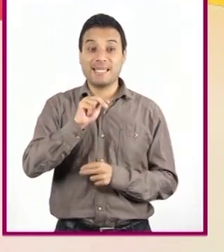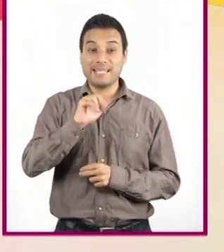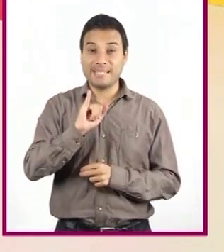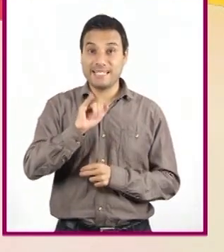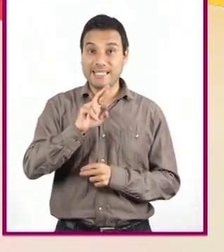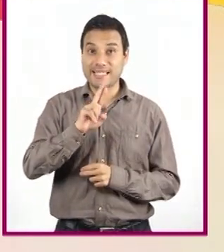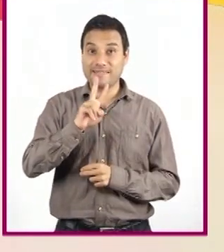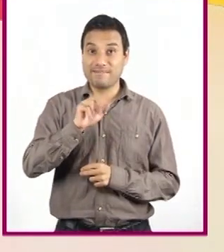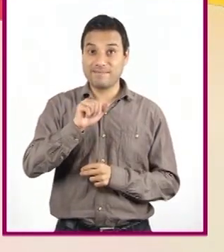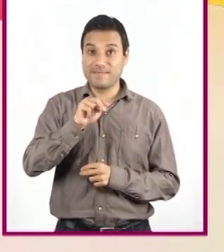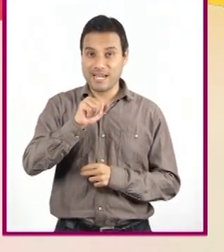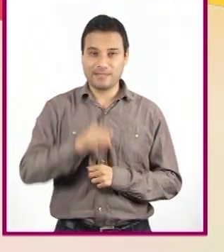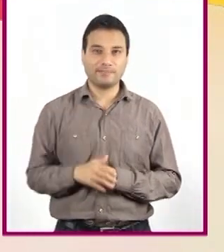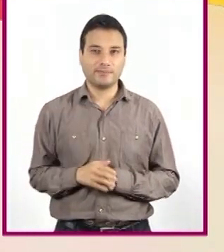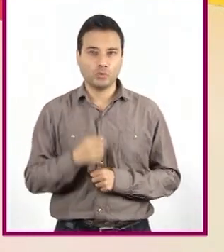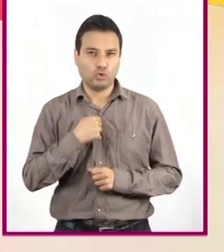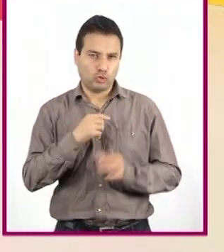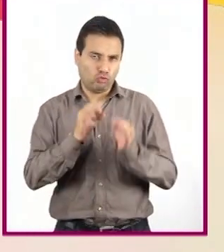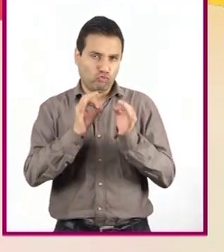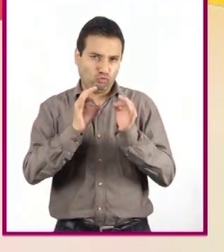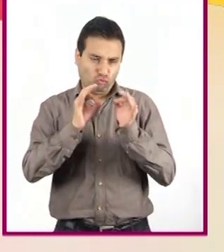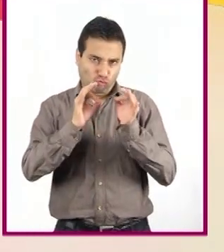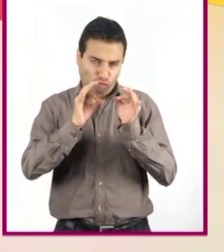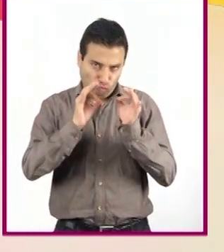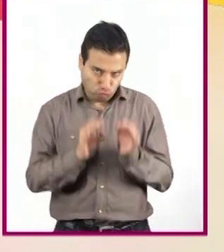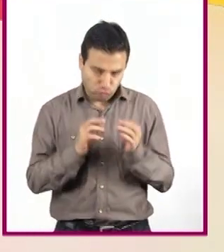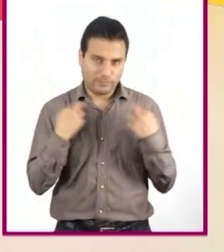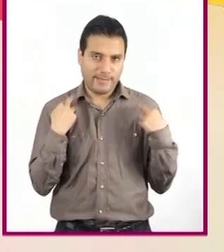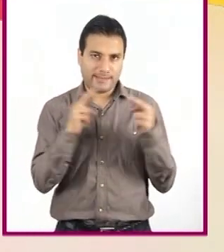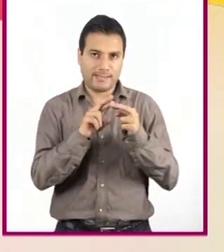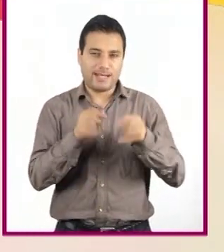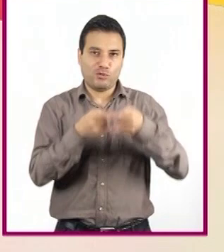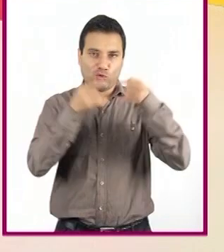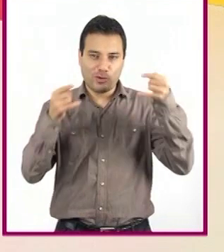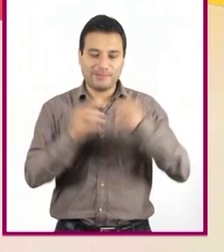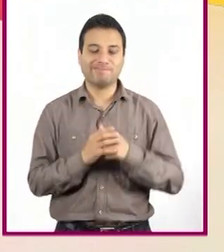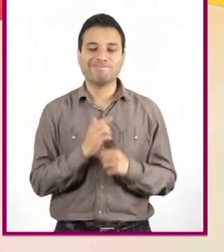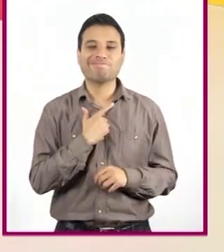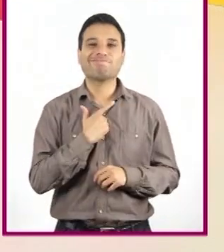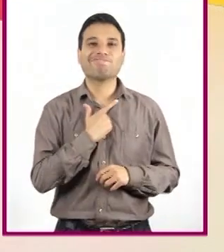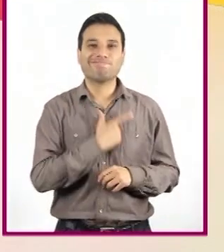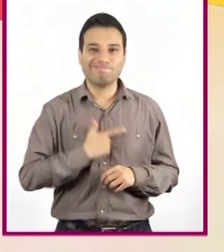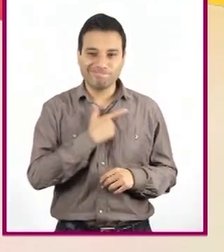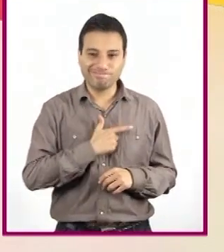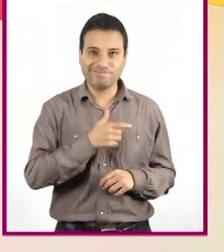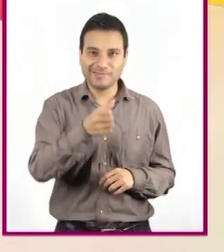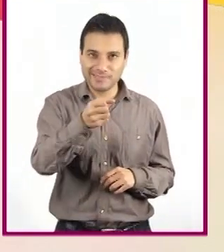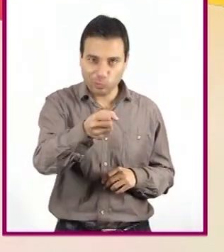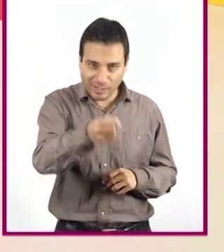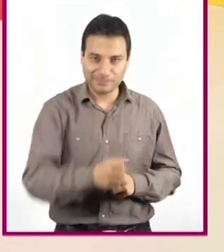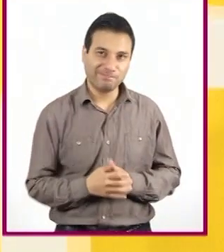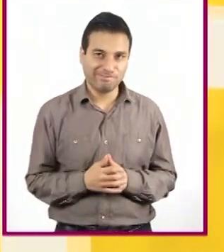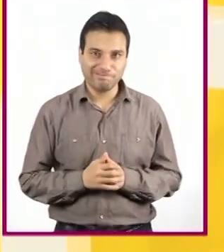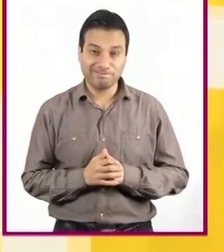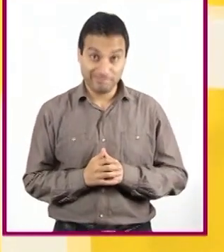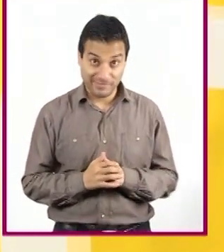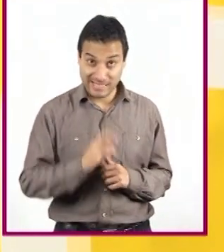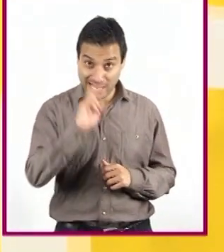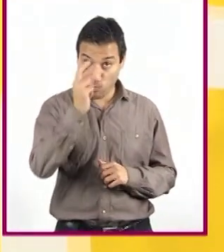Galicia Juárez, de la especialidad de Historia, y me da mucho gusto poder saludarlos nuevamente.